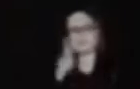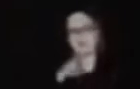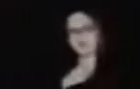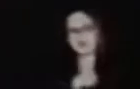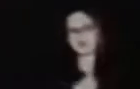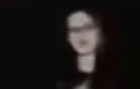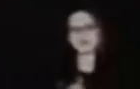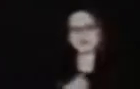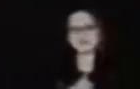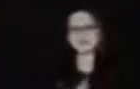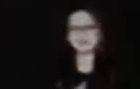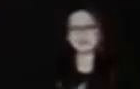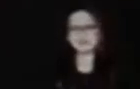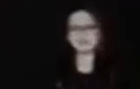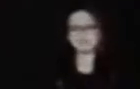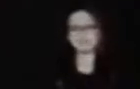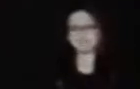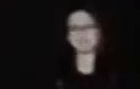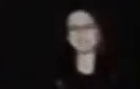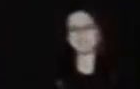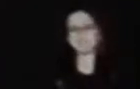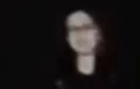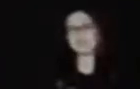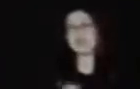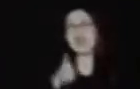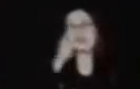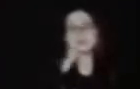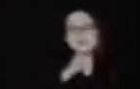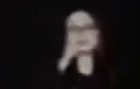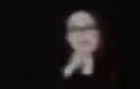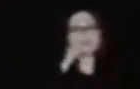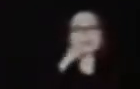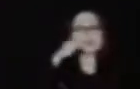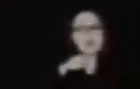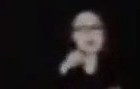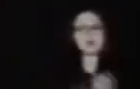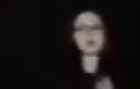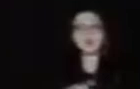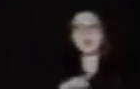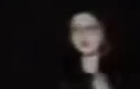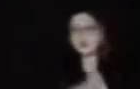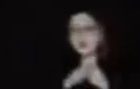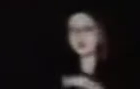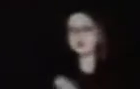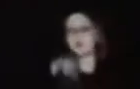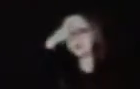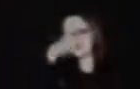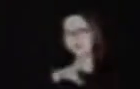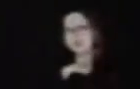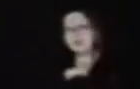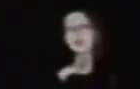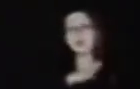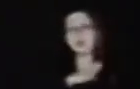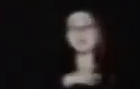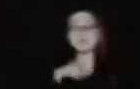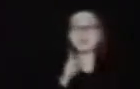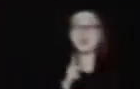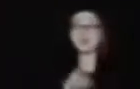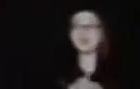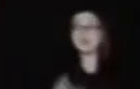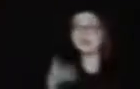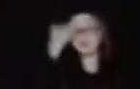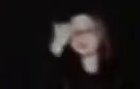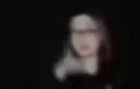Desgraciadamente, casi siempre ha existido este mal en nuestro país, pero lo sucedido durante el